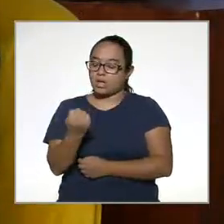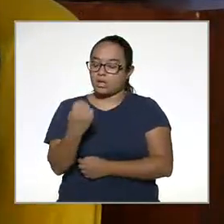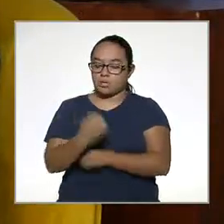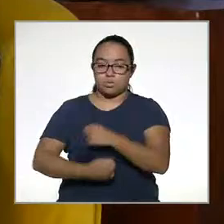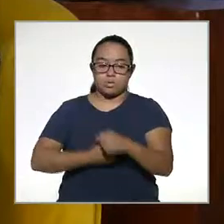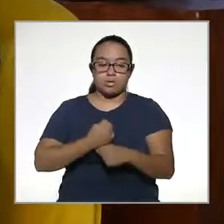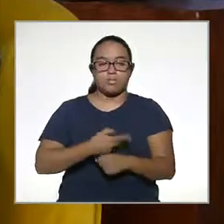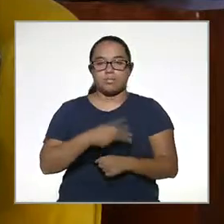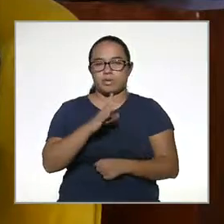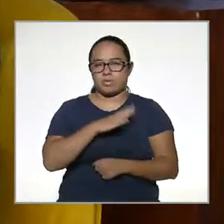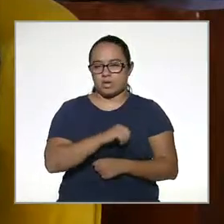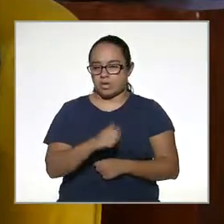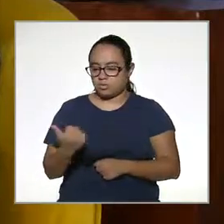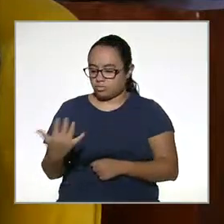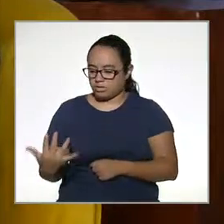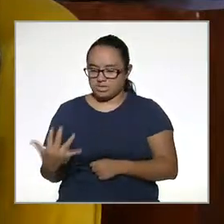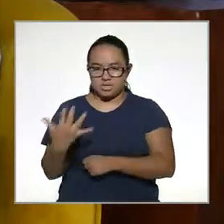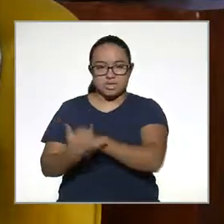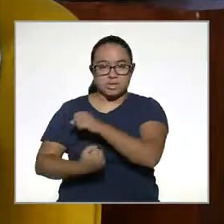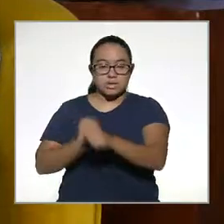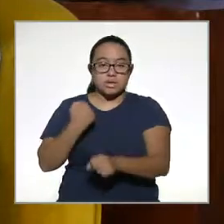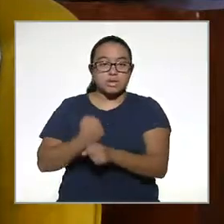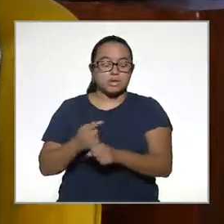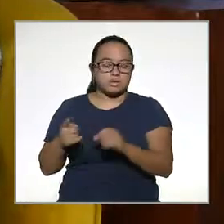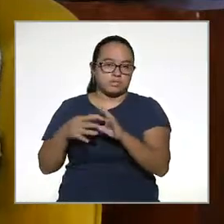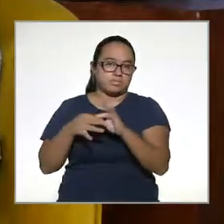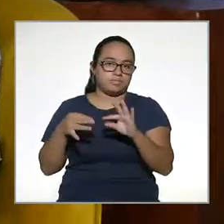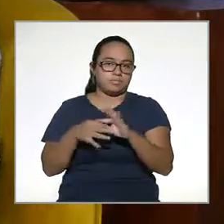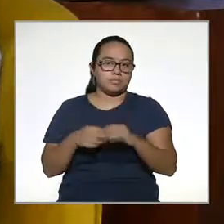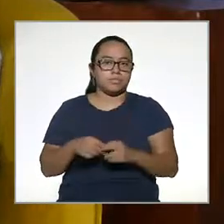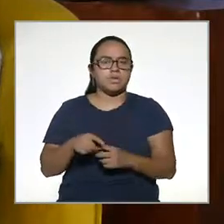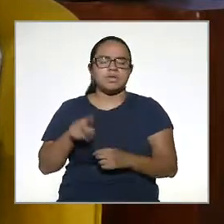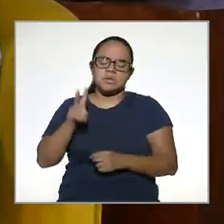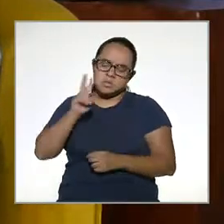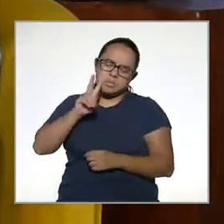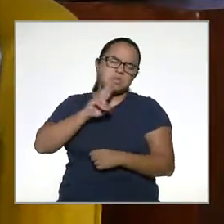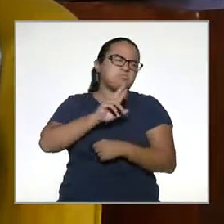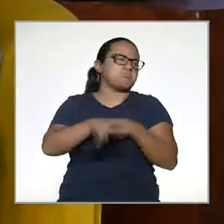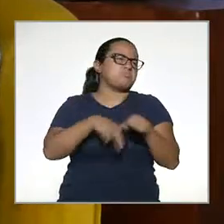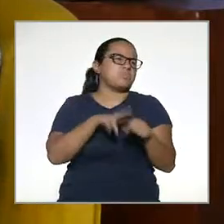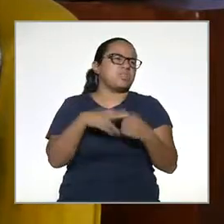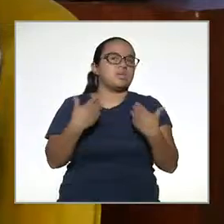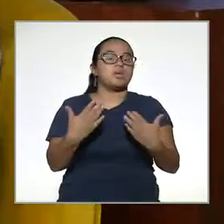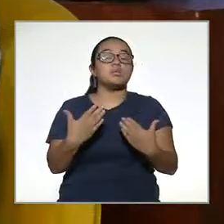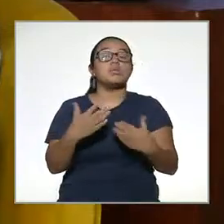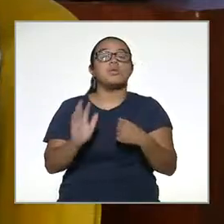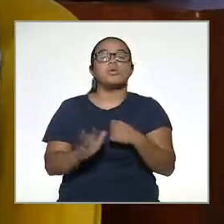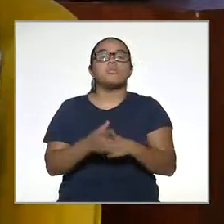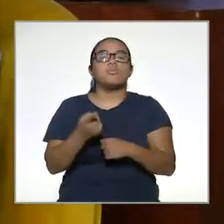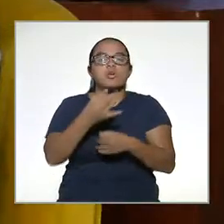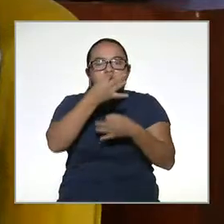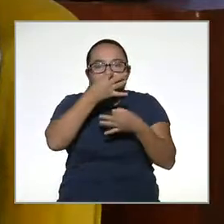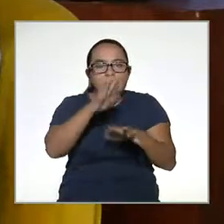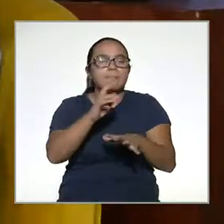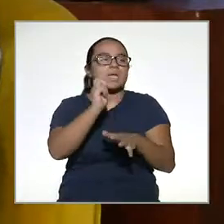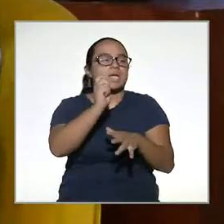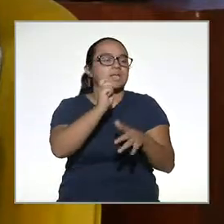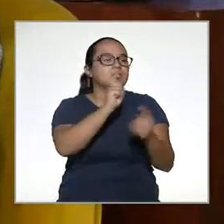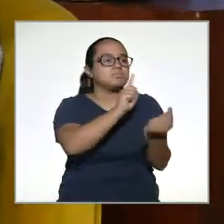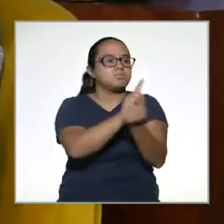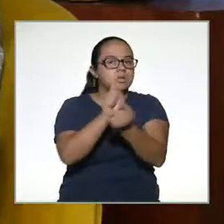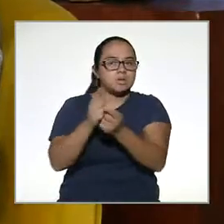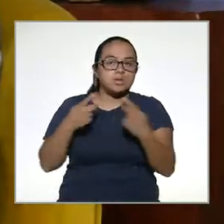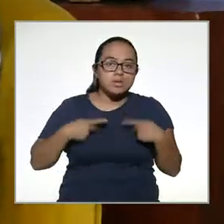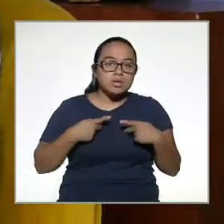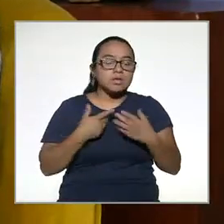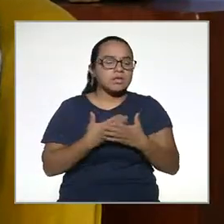pero tiene otra niña que tiene cinco años y ella nos dice, lo ve más natural porque apenas comienza su ciclo de socialización y